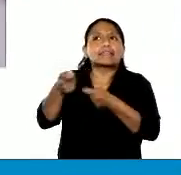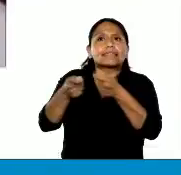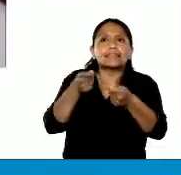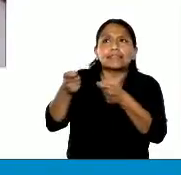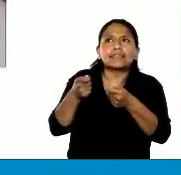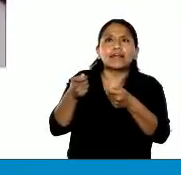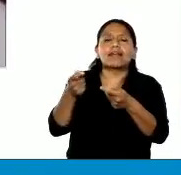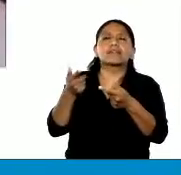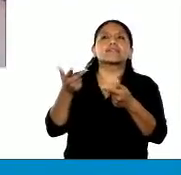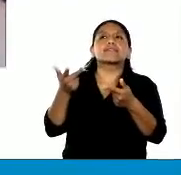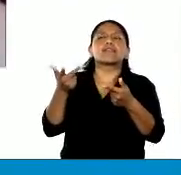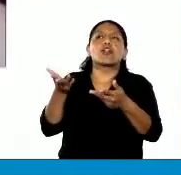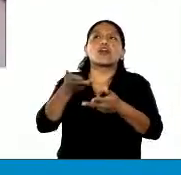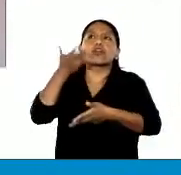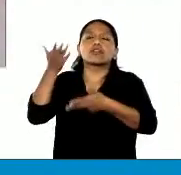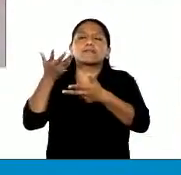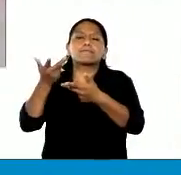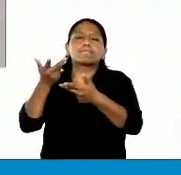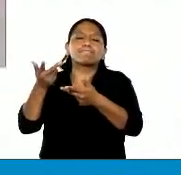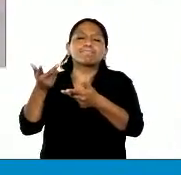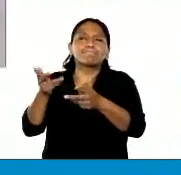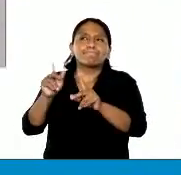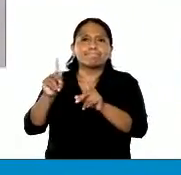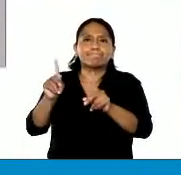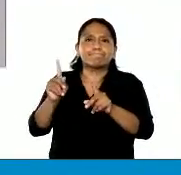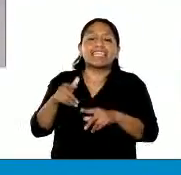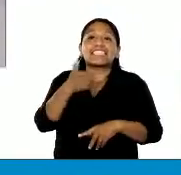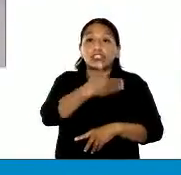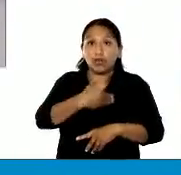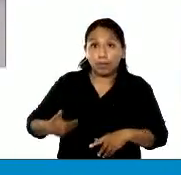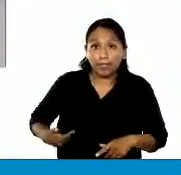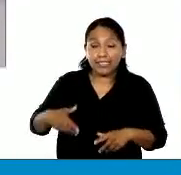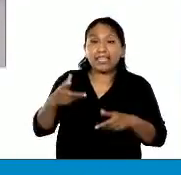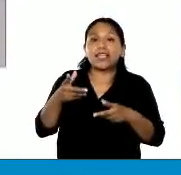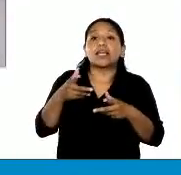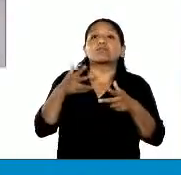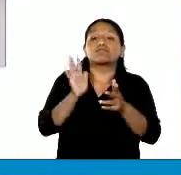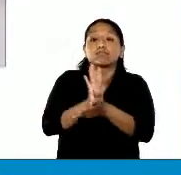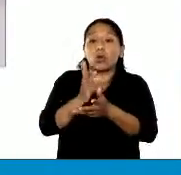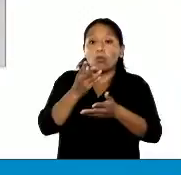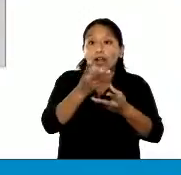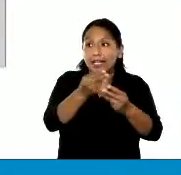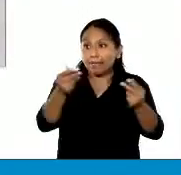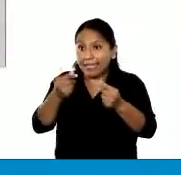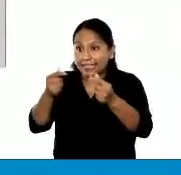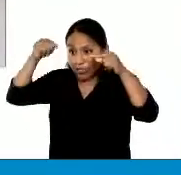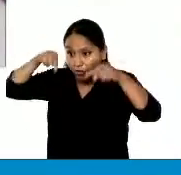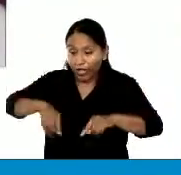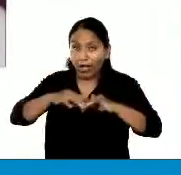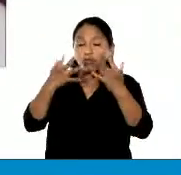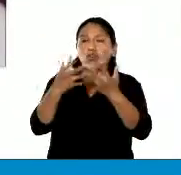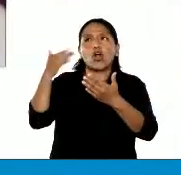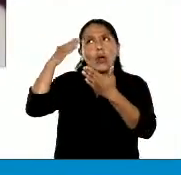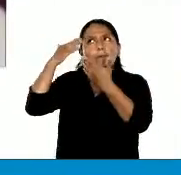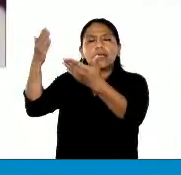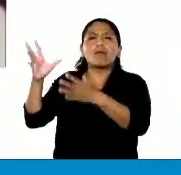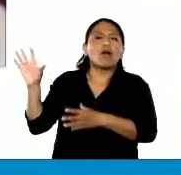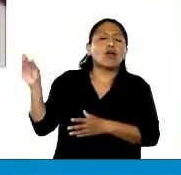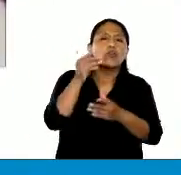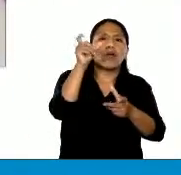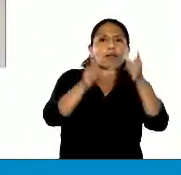son calamidades. Señor presidente, en nombre de los desaparecidos de esta legislatura, honramos a todos los